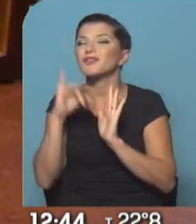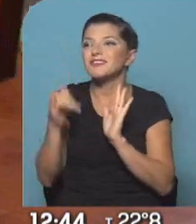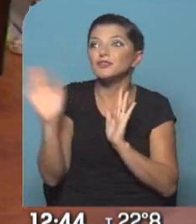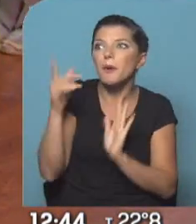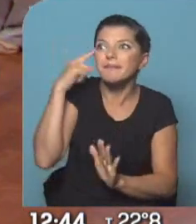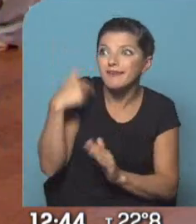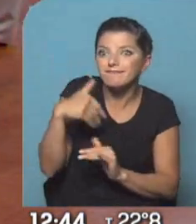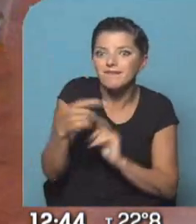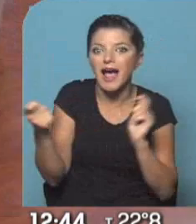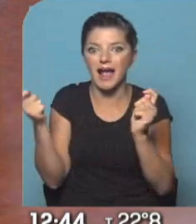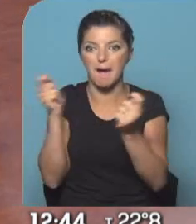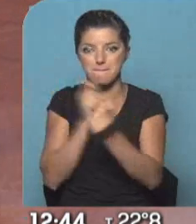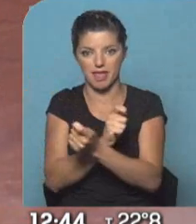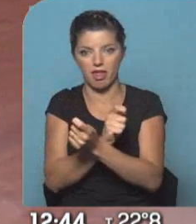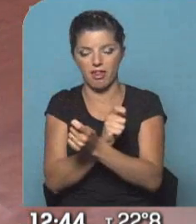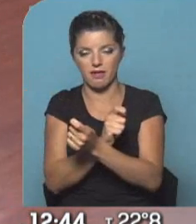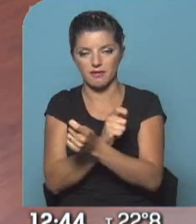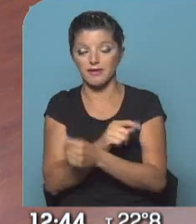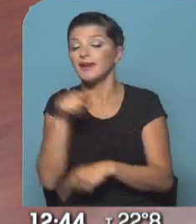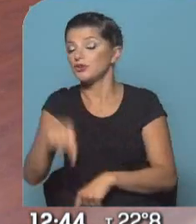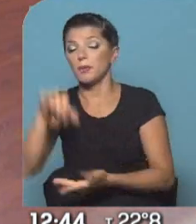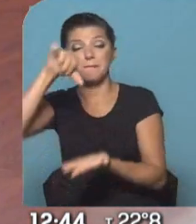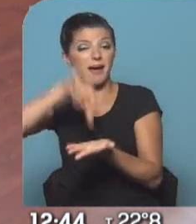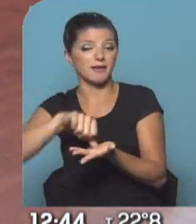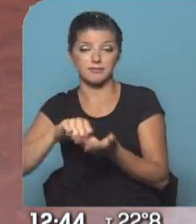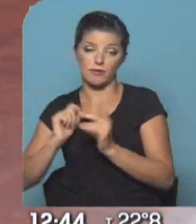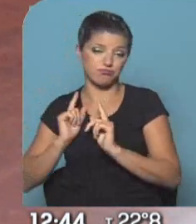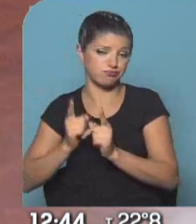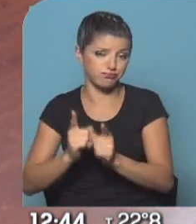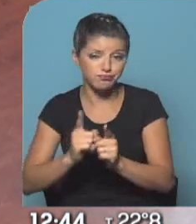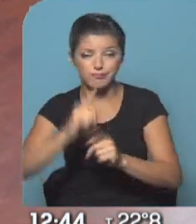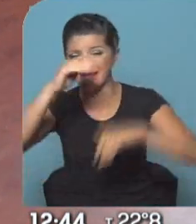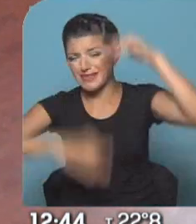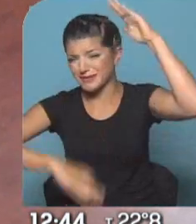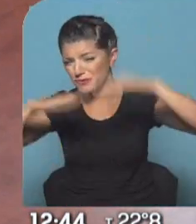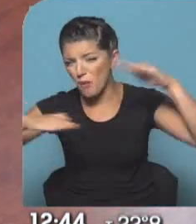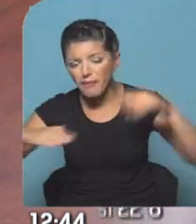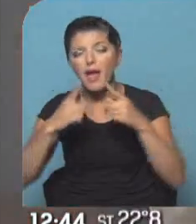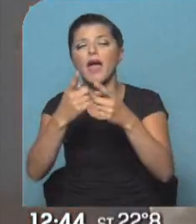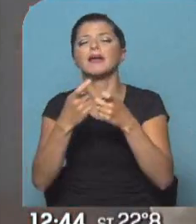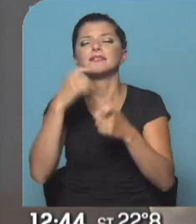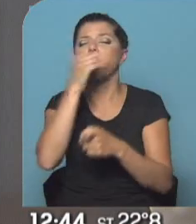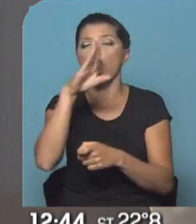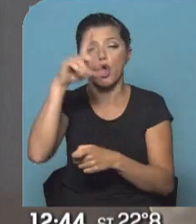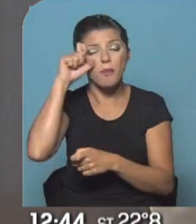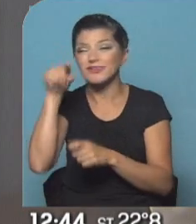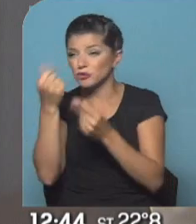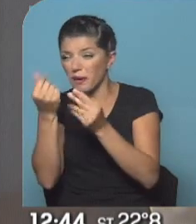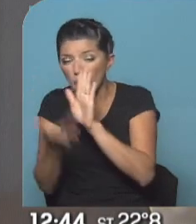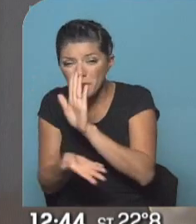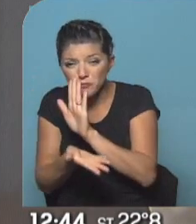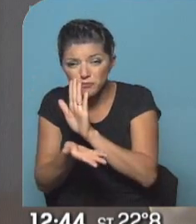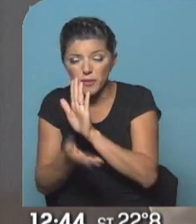Y Chile hoy sigue siendo ese mismo país, muy desigual, muy dependiente del cobre, es decir, baja el precio del cobre y Chile lo sufre,